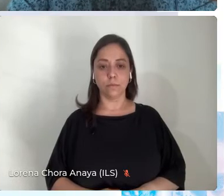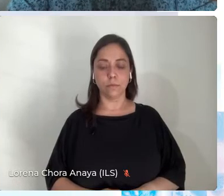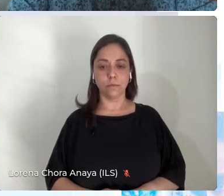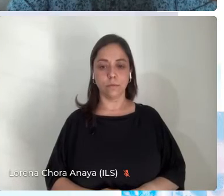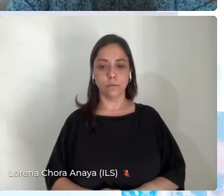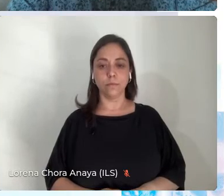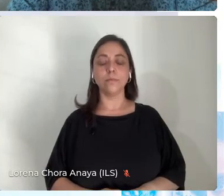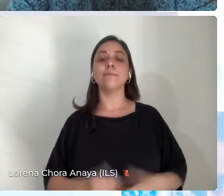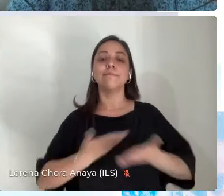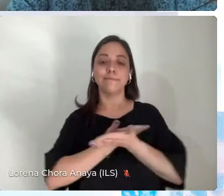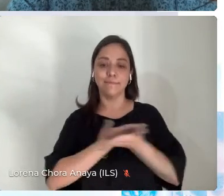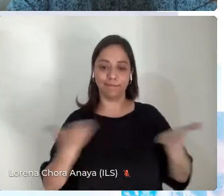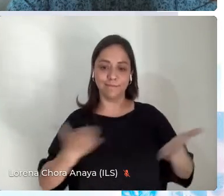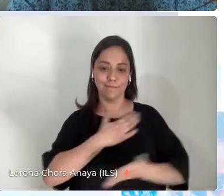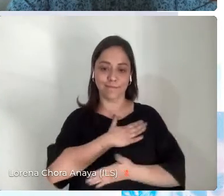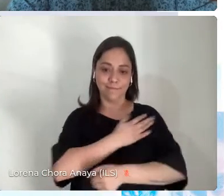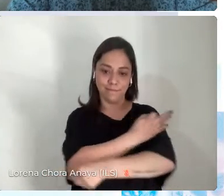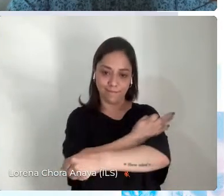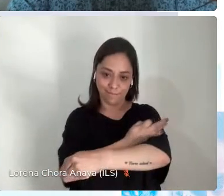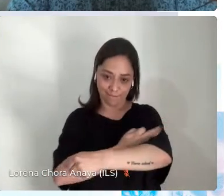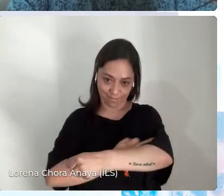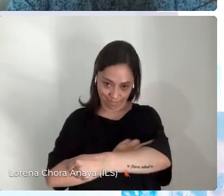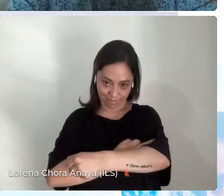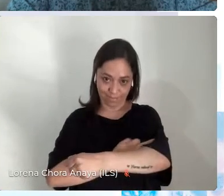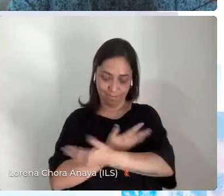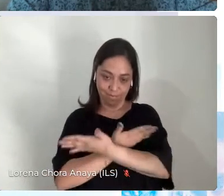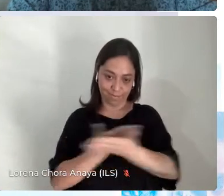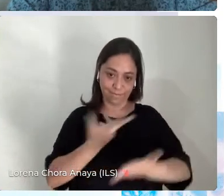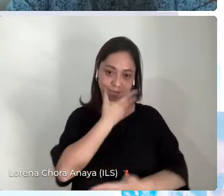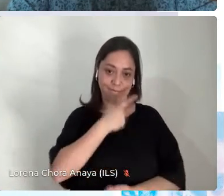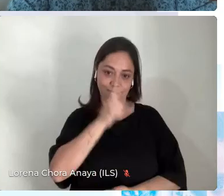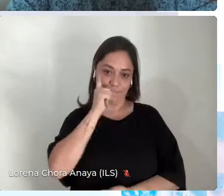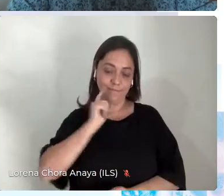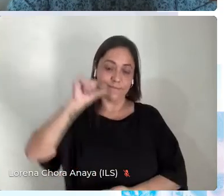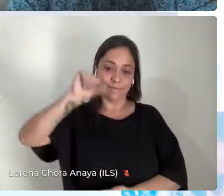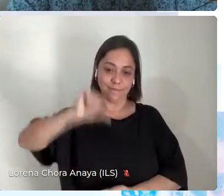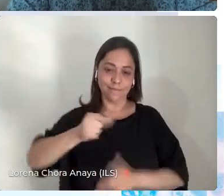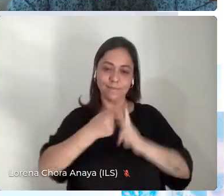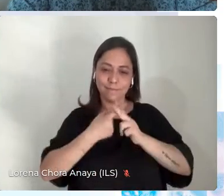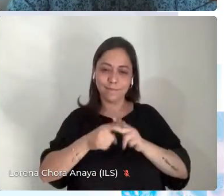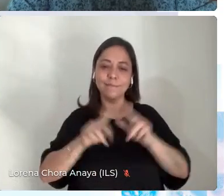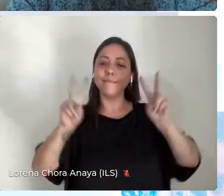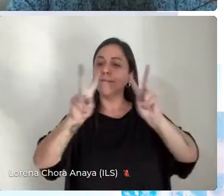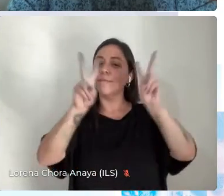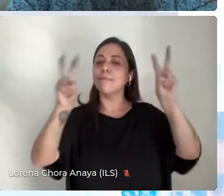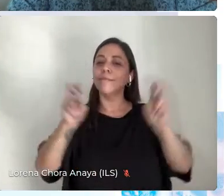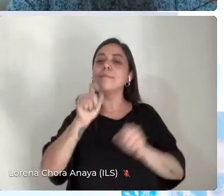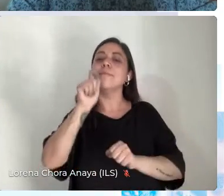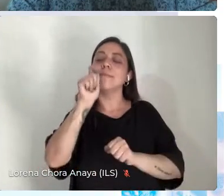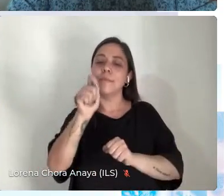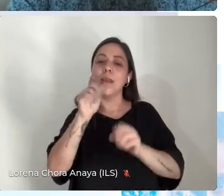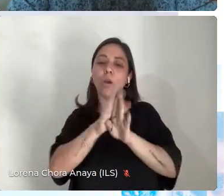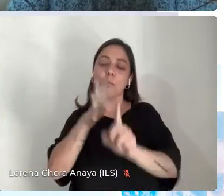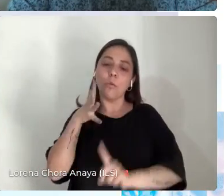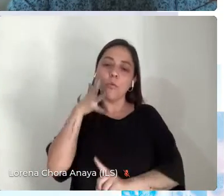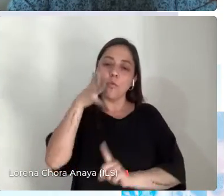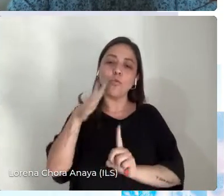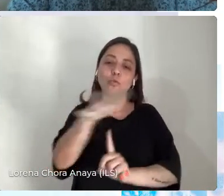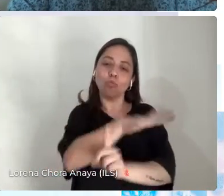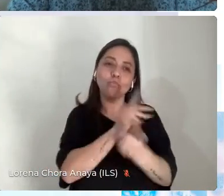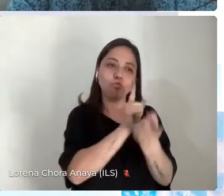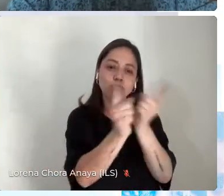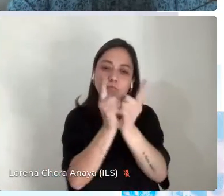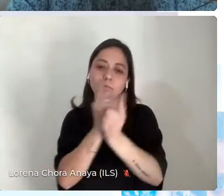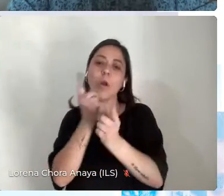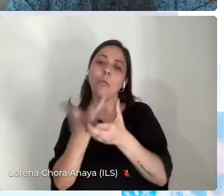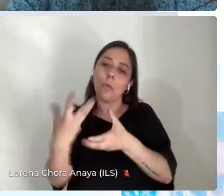Buenas tardes a todos y todas. Vamos a empezar con el conversatorio hacia una sociedad inclusiva, experiencias inspiradoras.